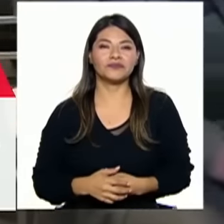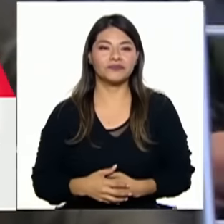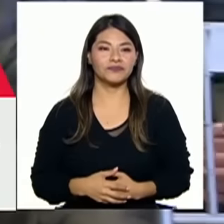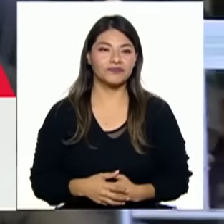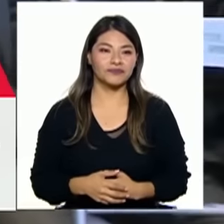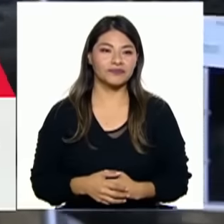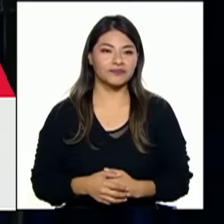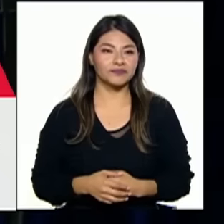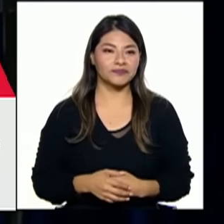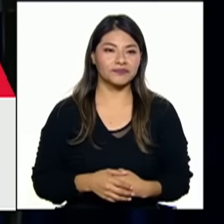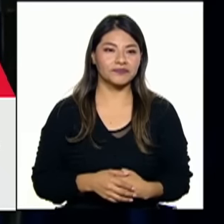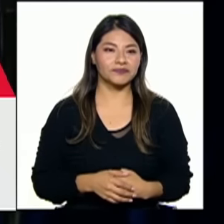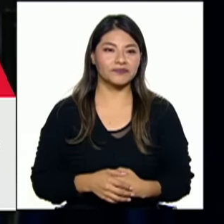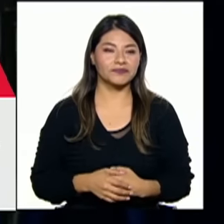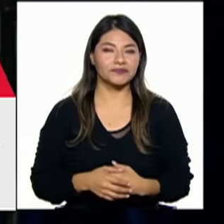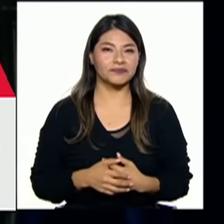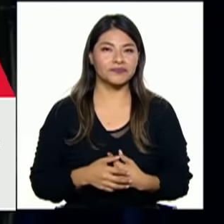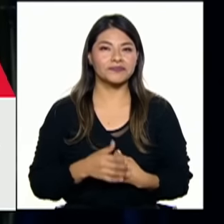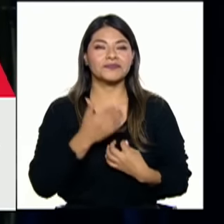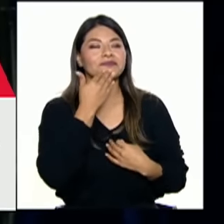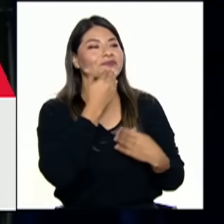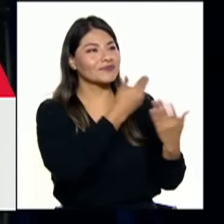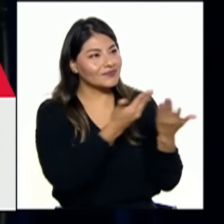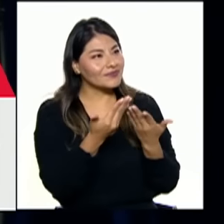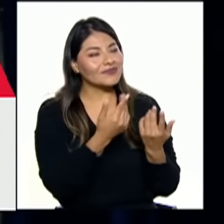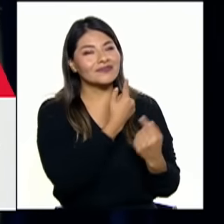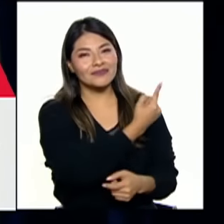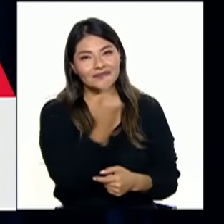Muchas gracias y buenas noches con cada uno de ustedes.